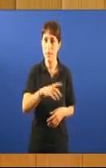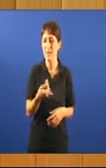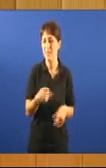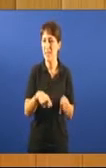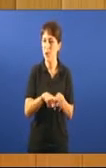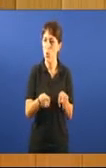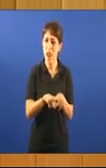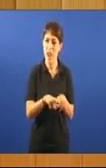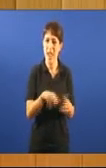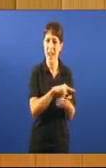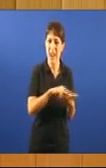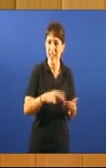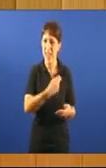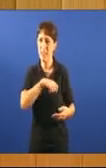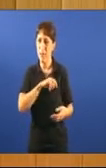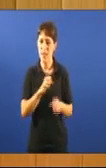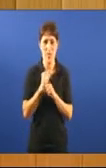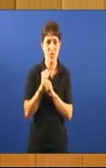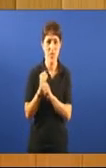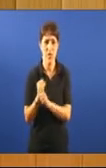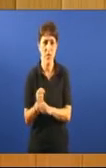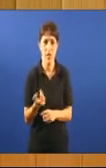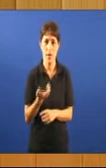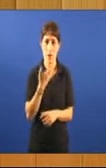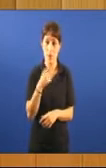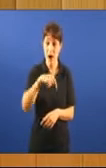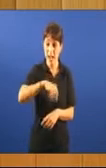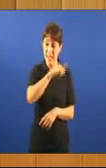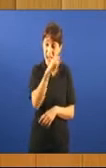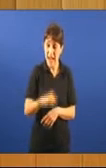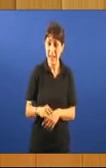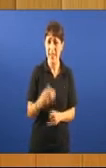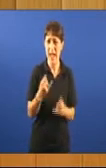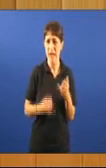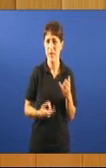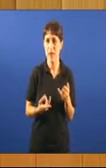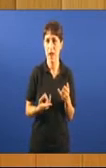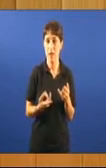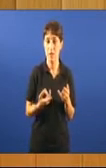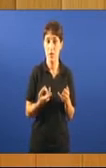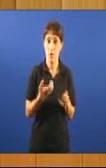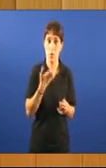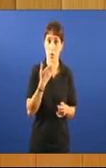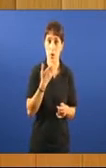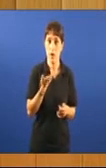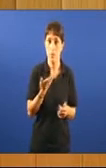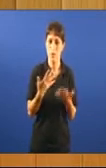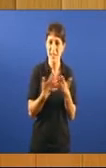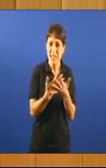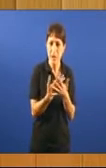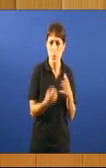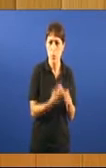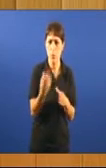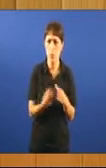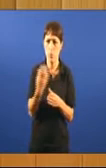dependencia. A crise en Galiza está provocando a destrucción de grande parte do noso tecido productivo. E non